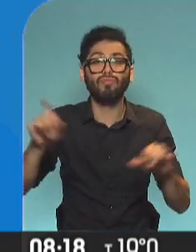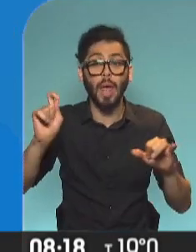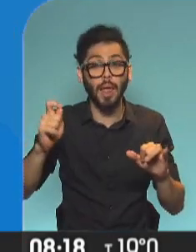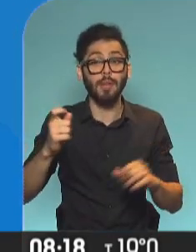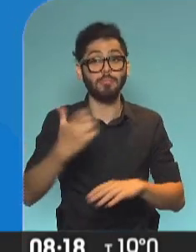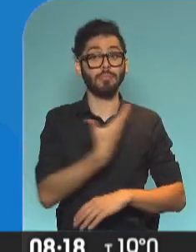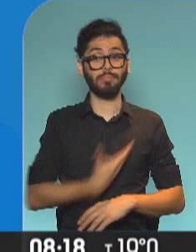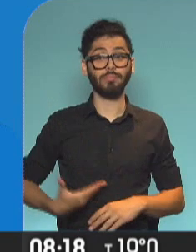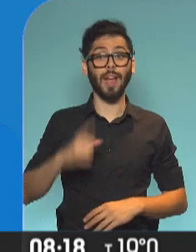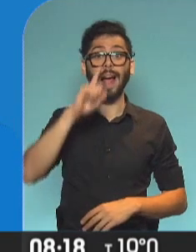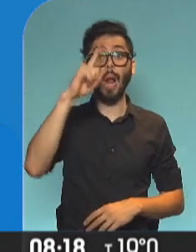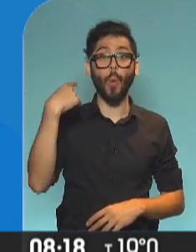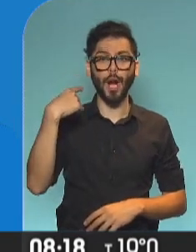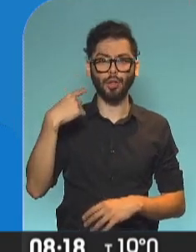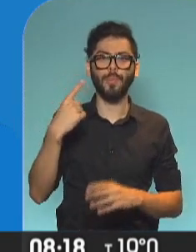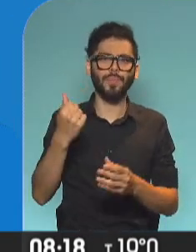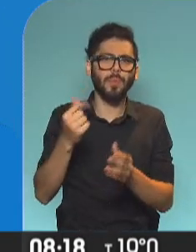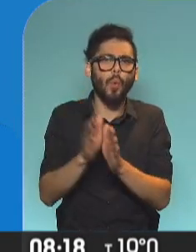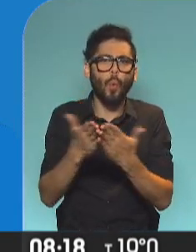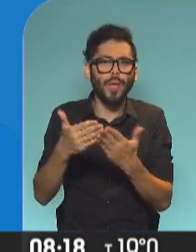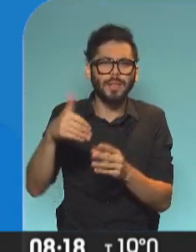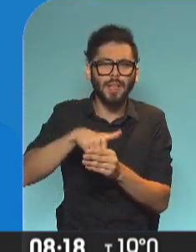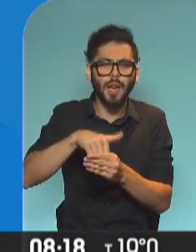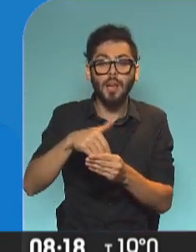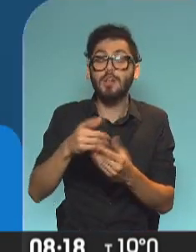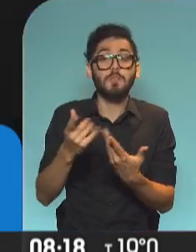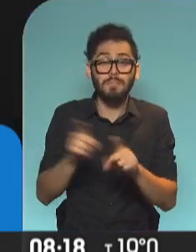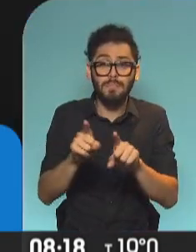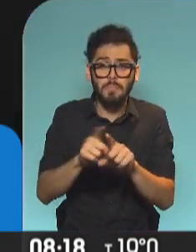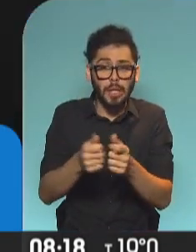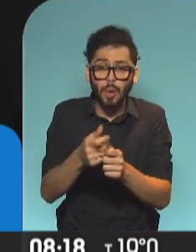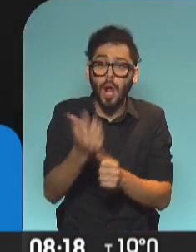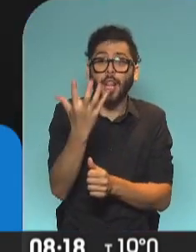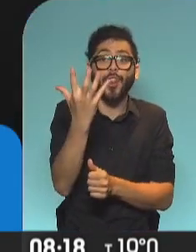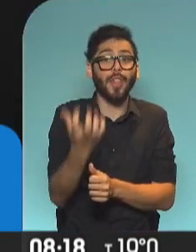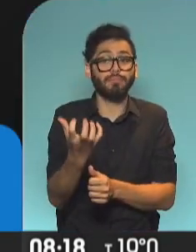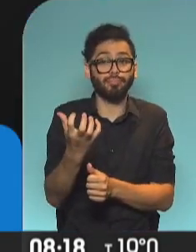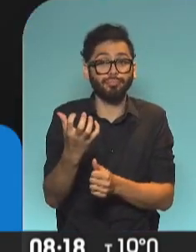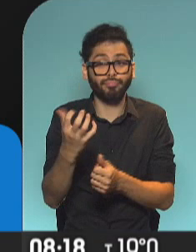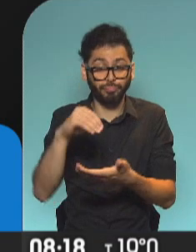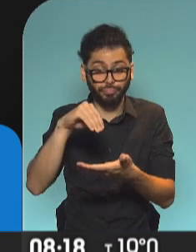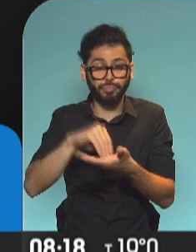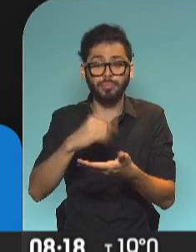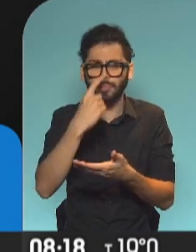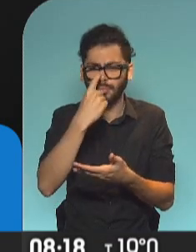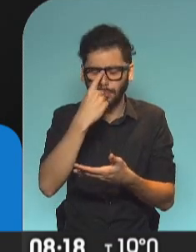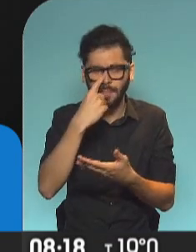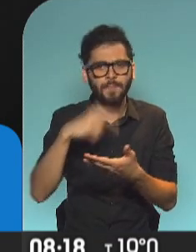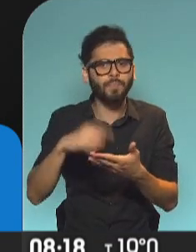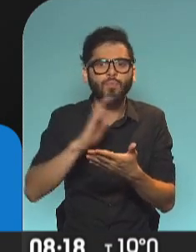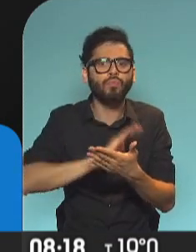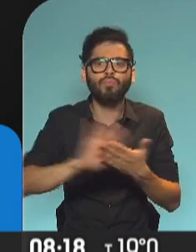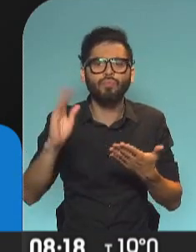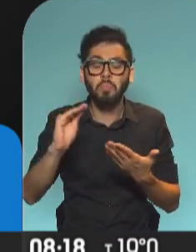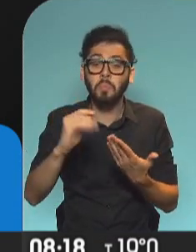Fernández. Como muchas otras billeteras virtuales, te la vas a poder descargar en el celular y lo que va a tener de innovador es que además de poder